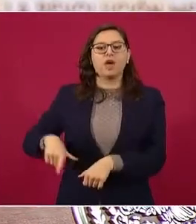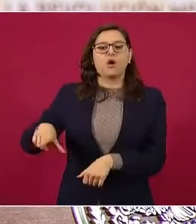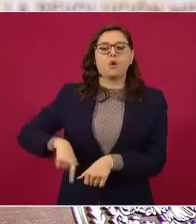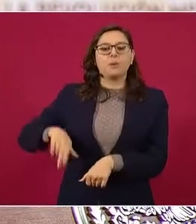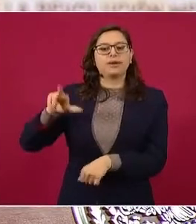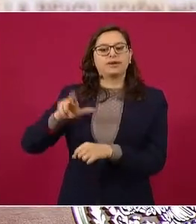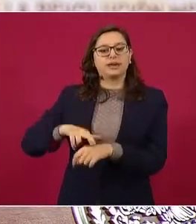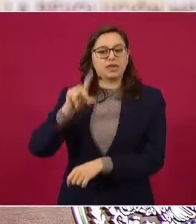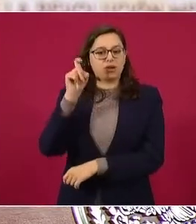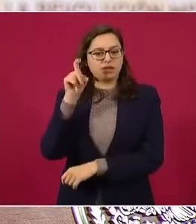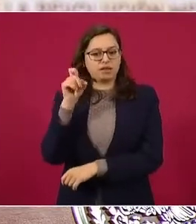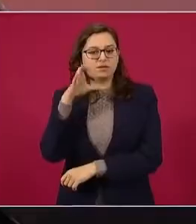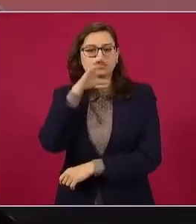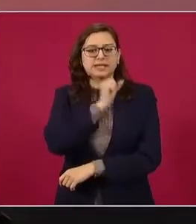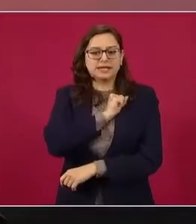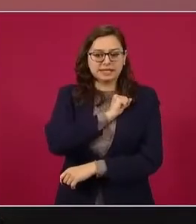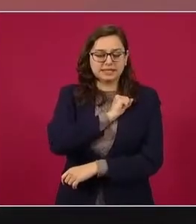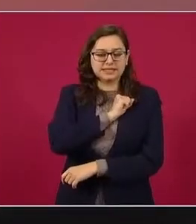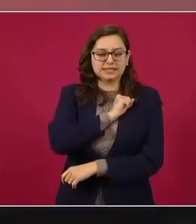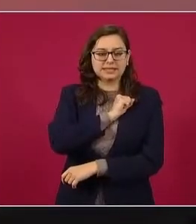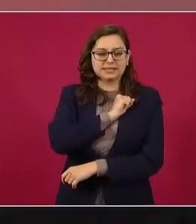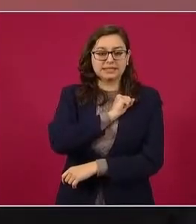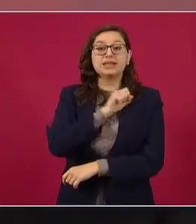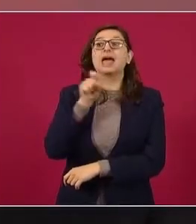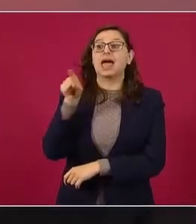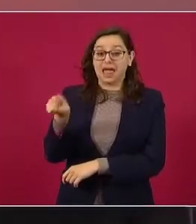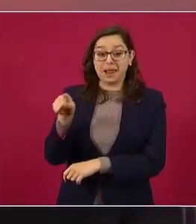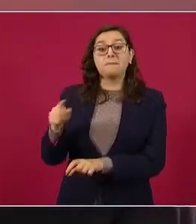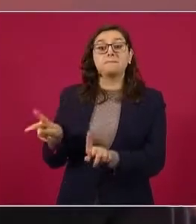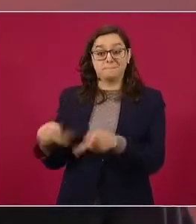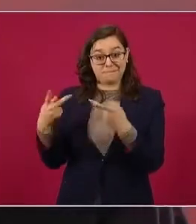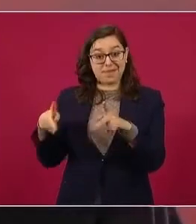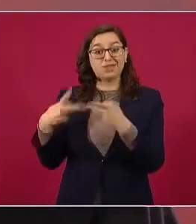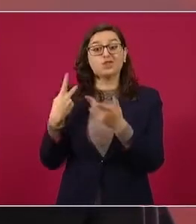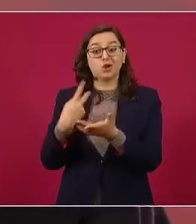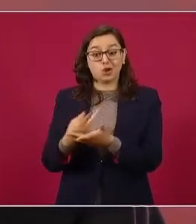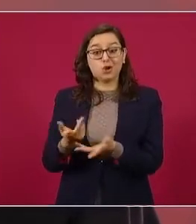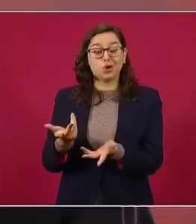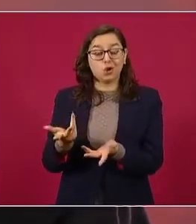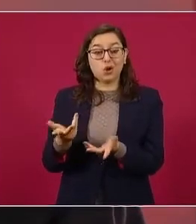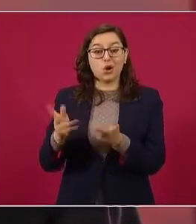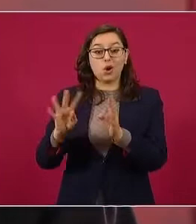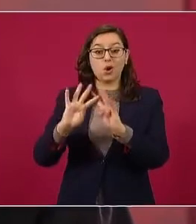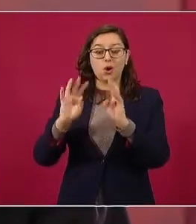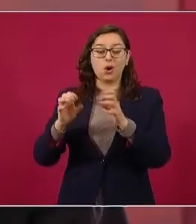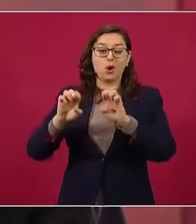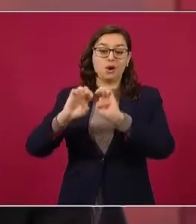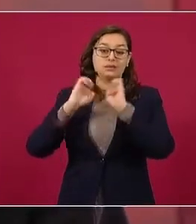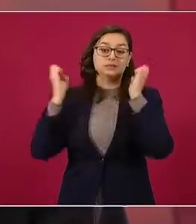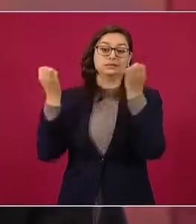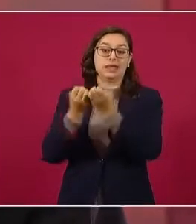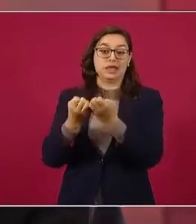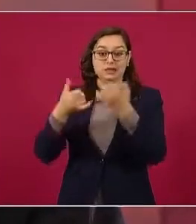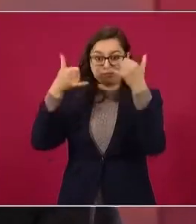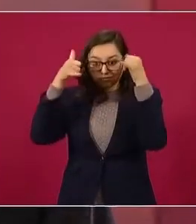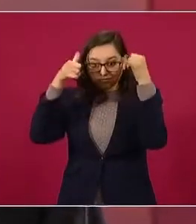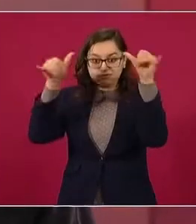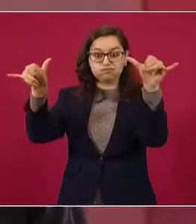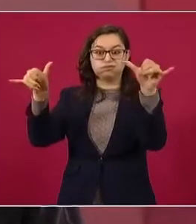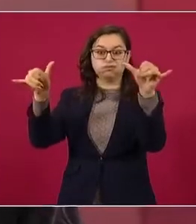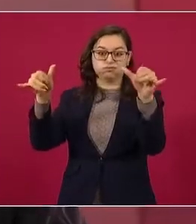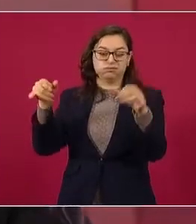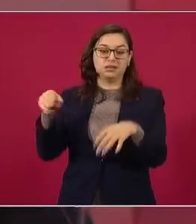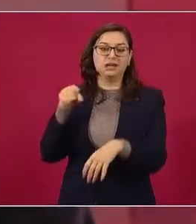en Aguascalientes y él vendió la Plaza de Toros de Aguascalientes, que era